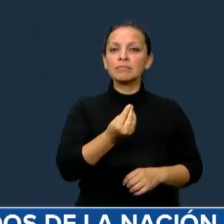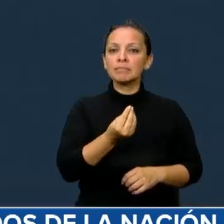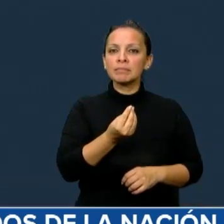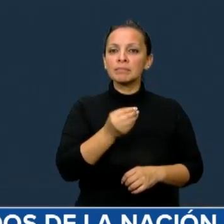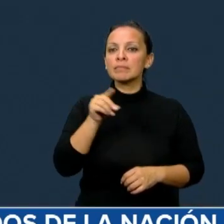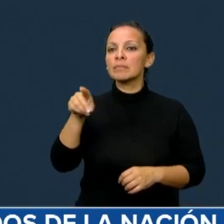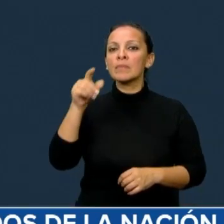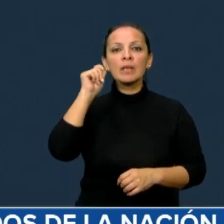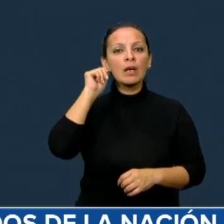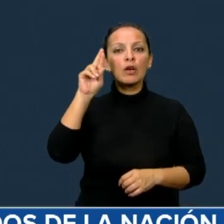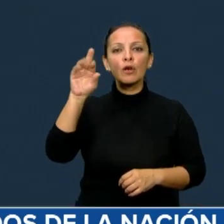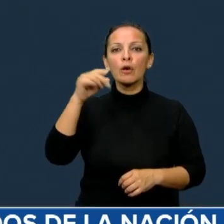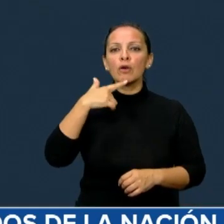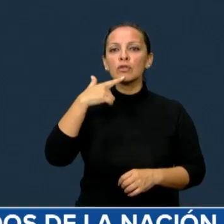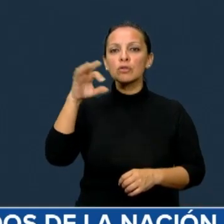diputado Grosso,